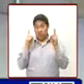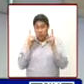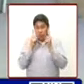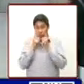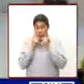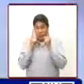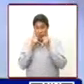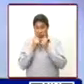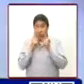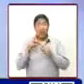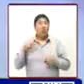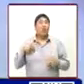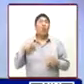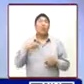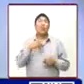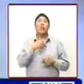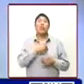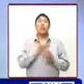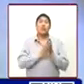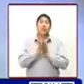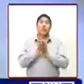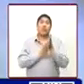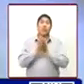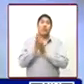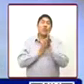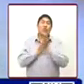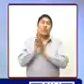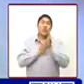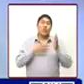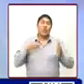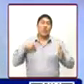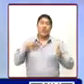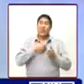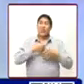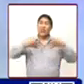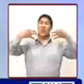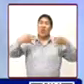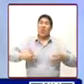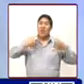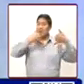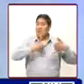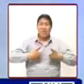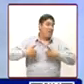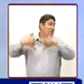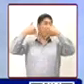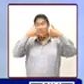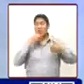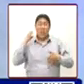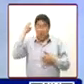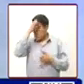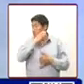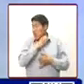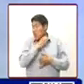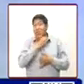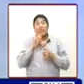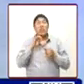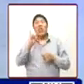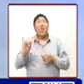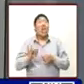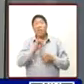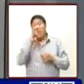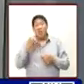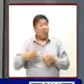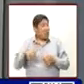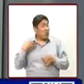1-1. Y es por eso que nosotros nos flotamos las manos, porque somos el canal oficial de la Liga de Campeones de la Champions League. Y el miércoles